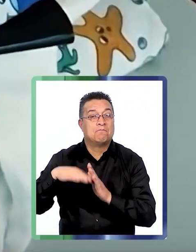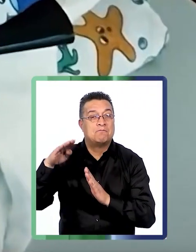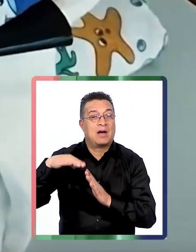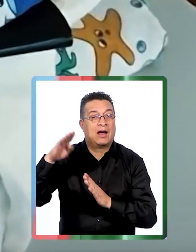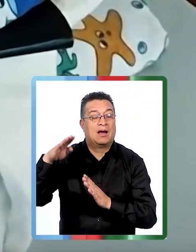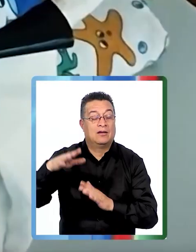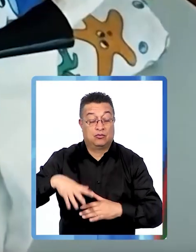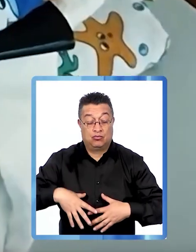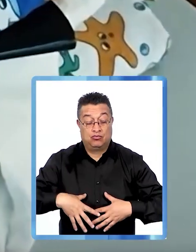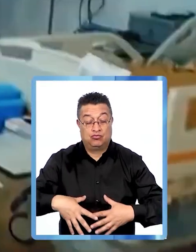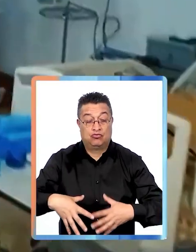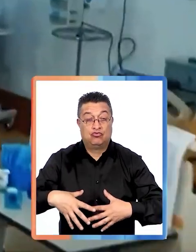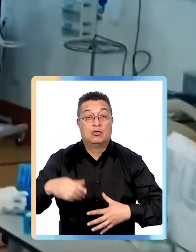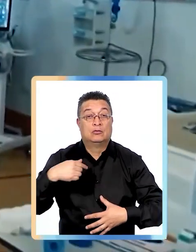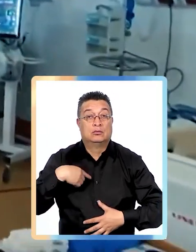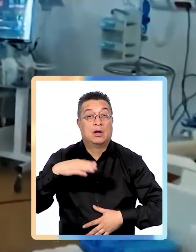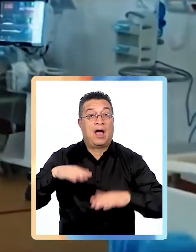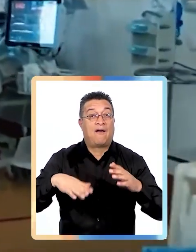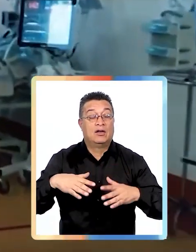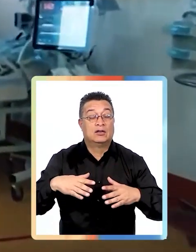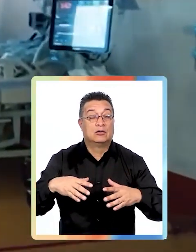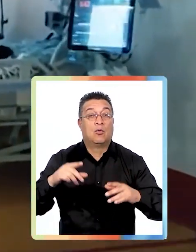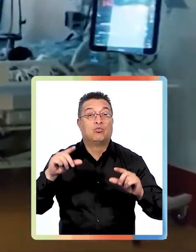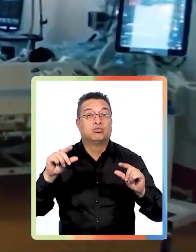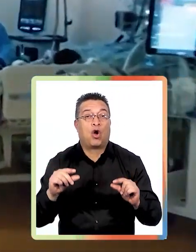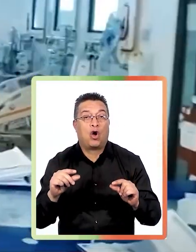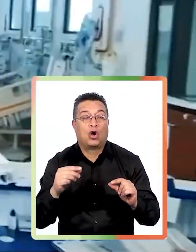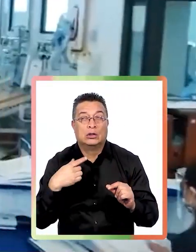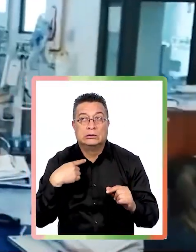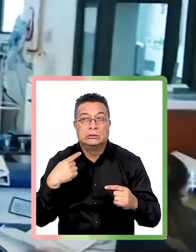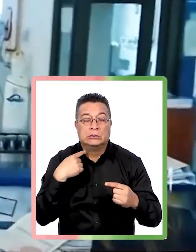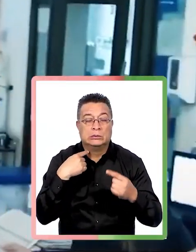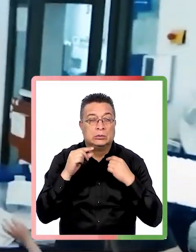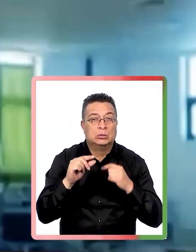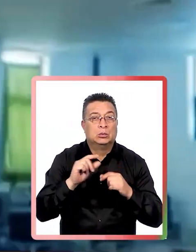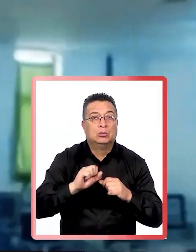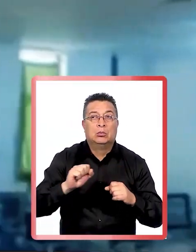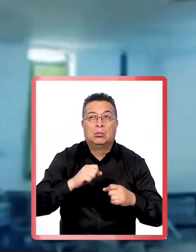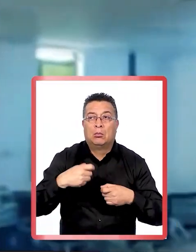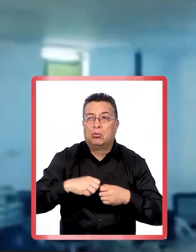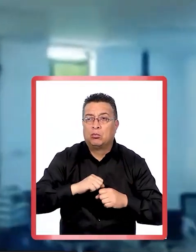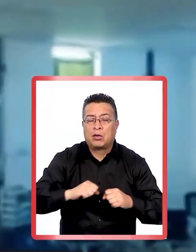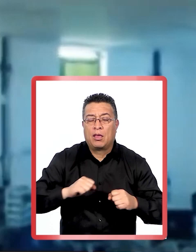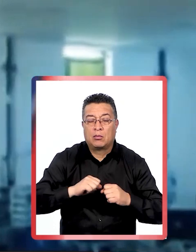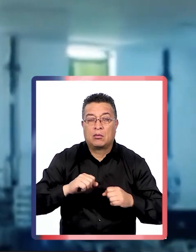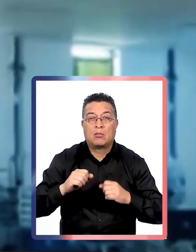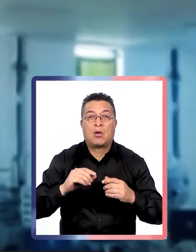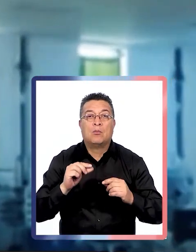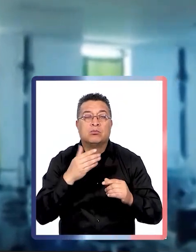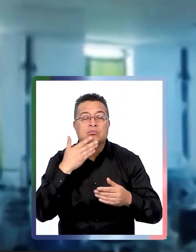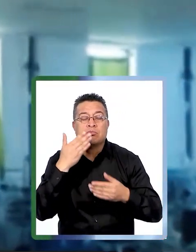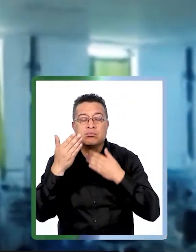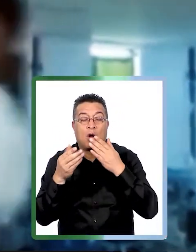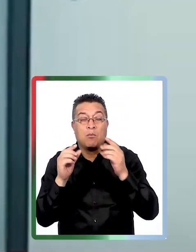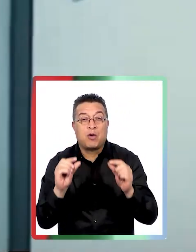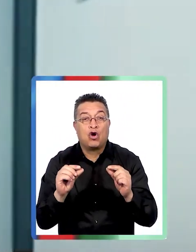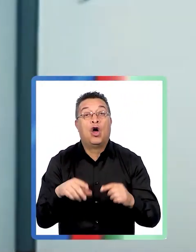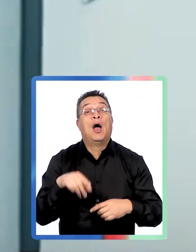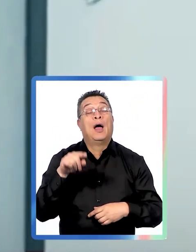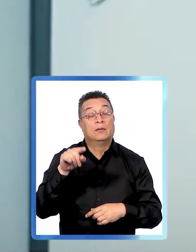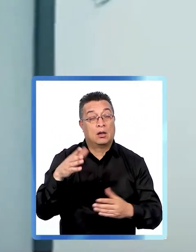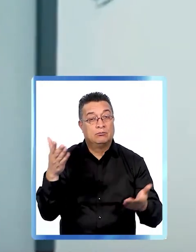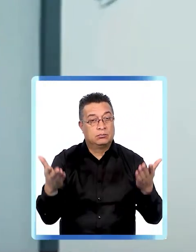edades mayores, donde su fertilidad espontánea es muy baja. Pero lo que hay que poner al otro lado de la